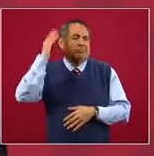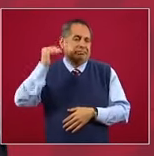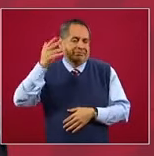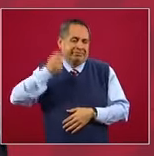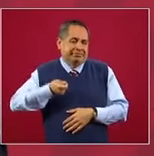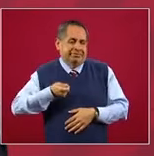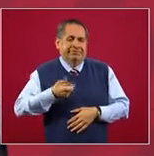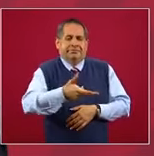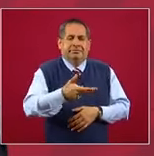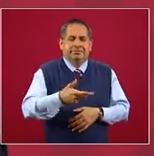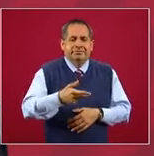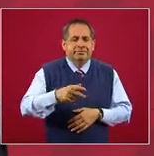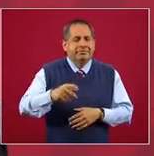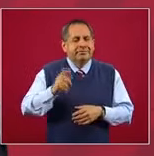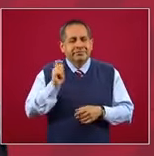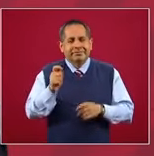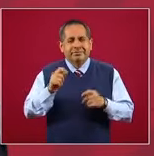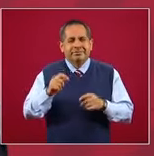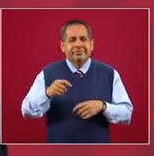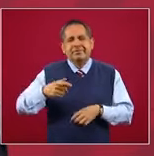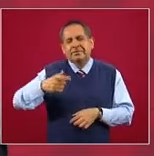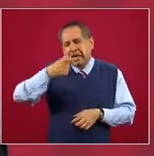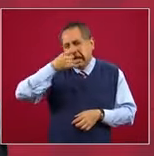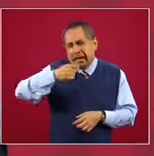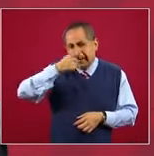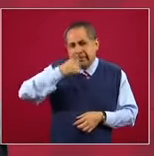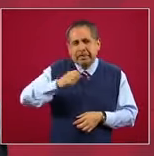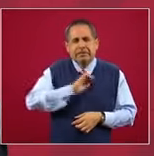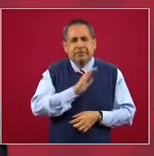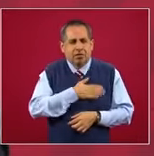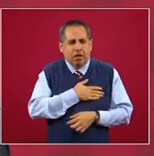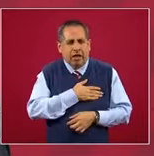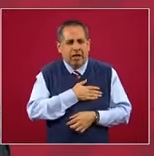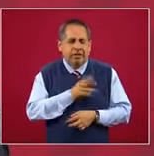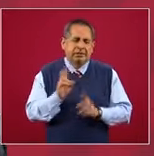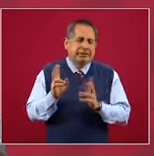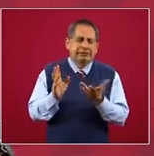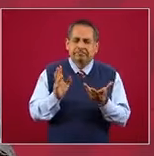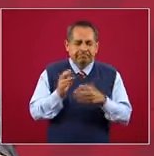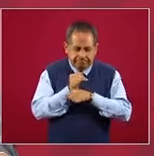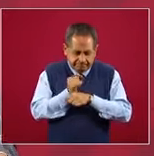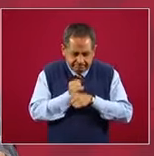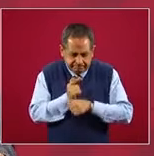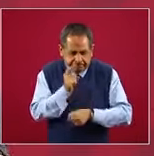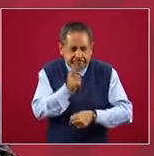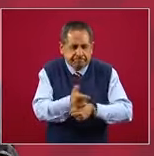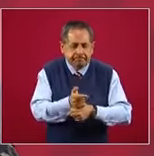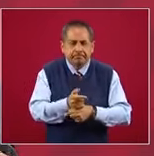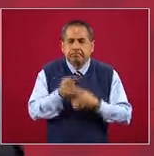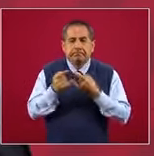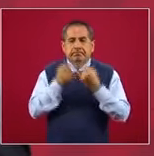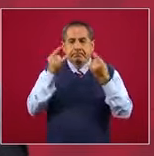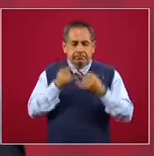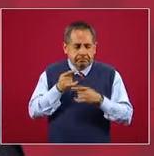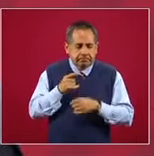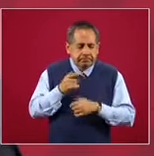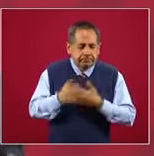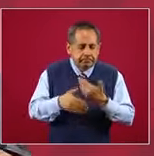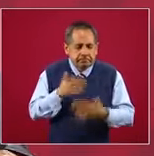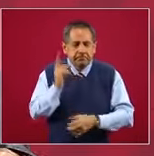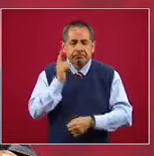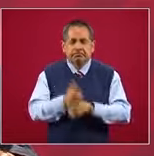apodada o etiquetada como la epidemia de gripe española, y la investigación científica e histórica